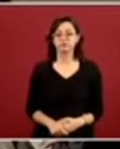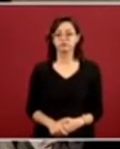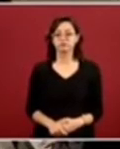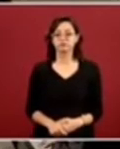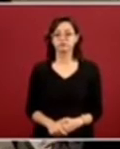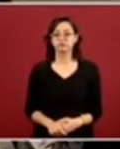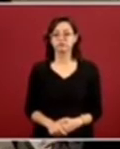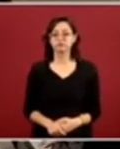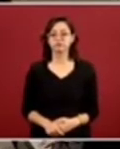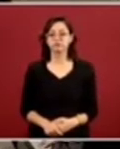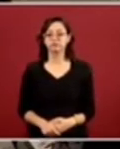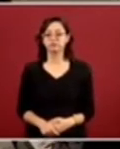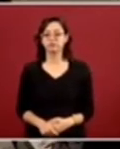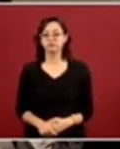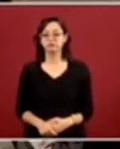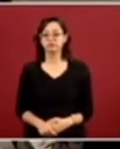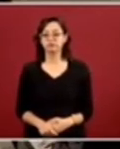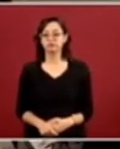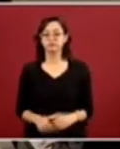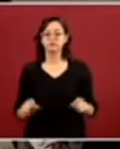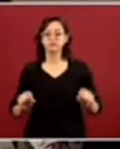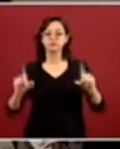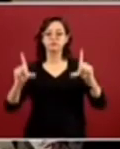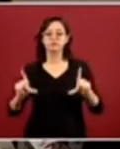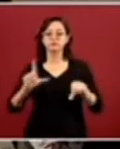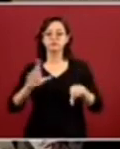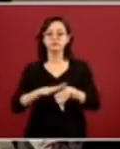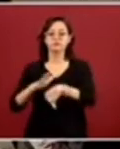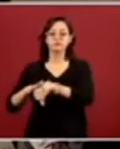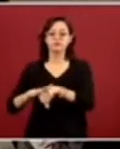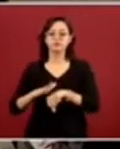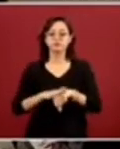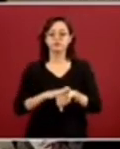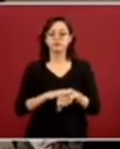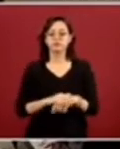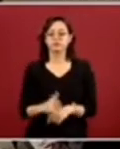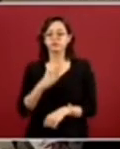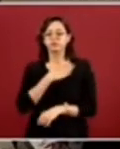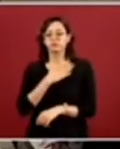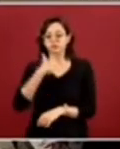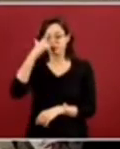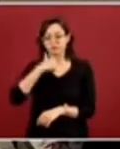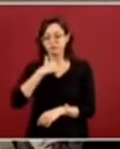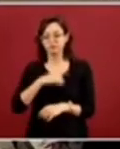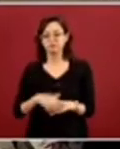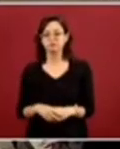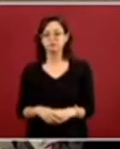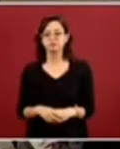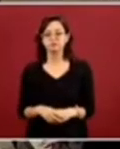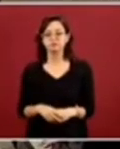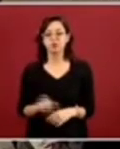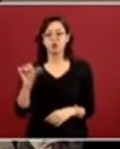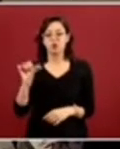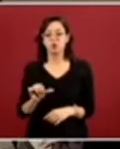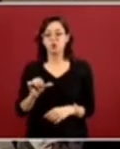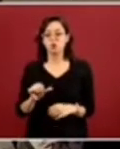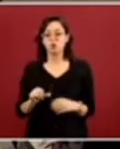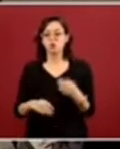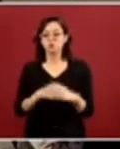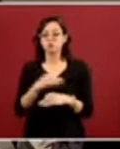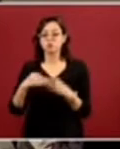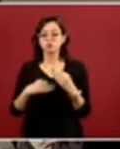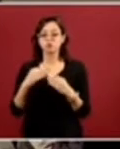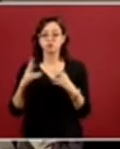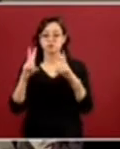¿Puedo poner la convocatoria ahora? Muy buenas noches. El día de hoy todo el sector salud inicia la